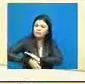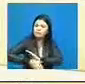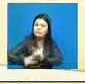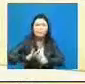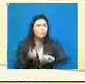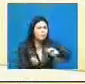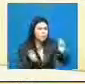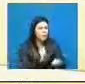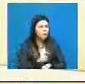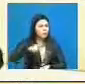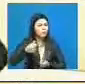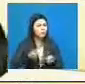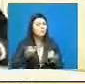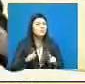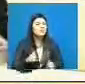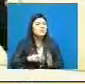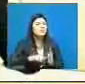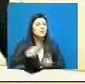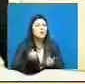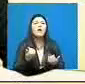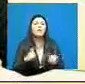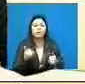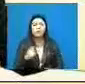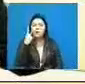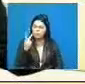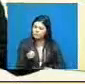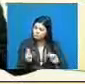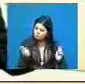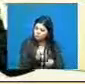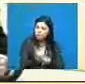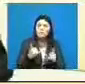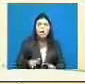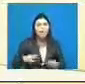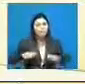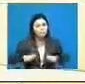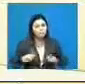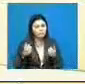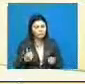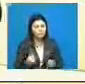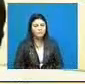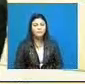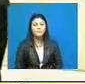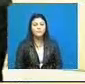ajustes necesarios. Como quien dice, ya hemos visto que han adoptado los ajustes necesarios.